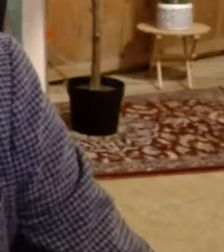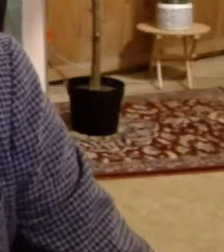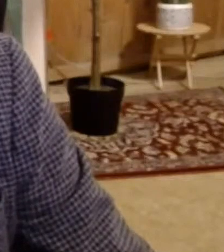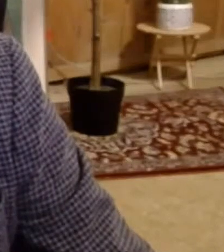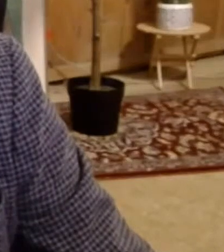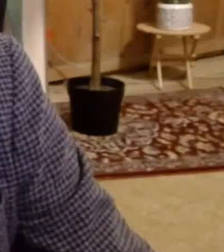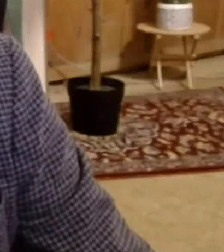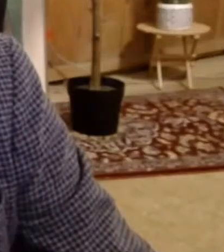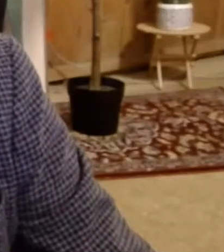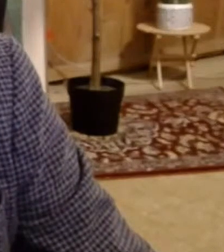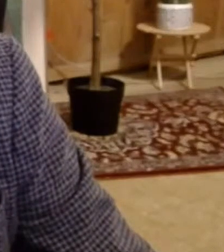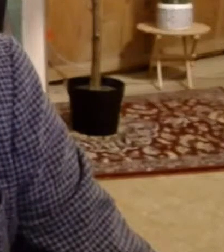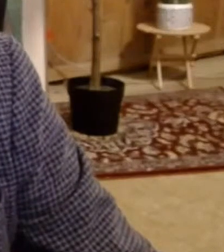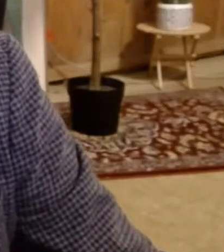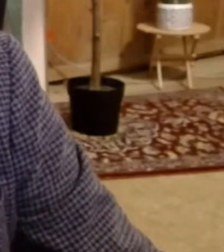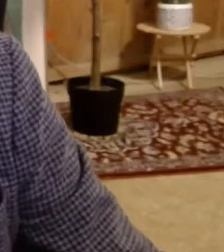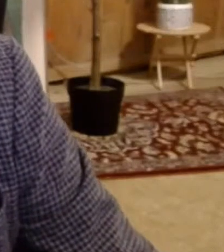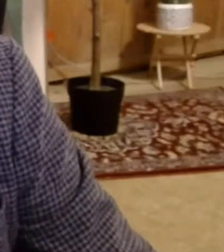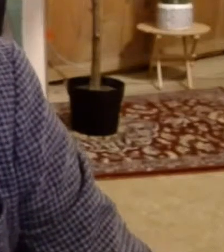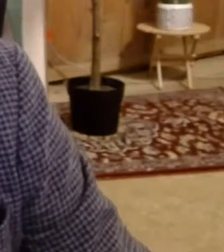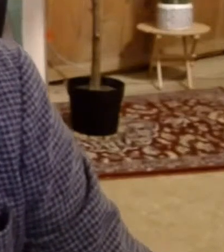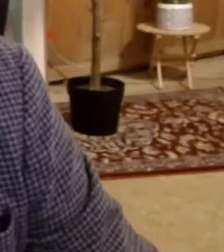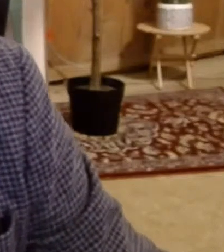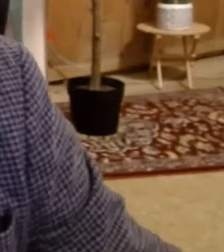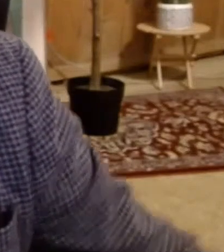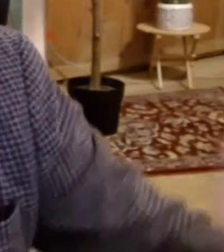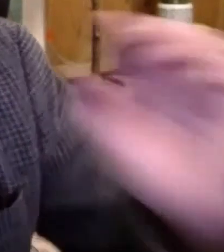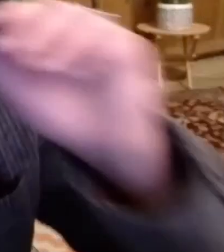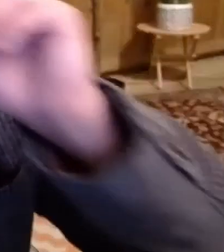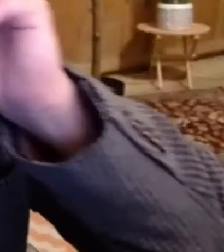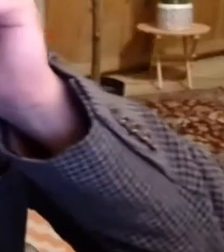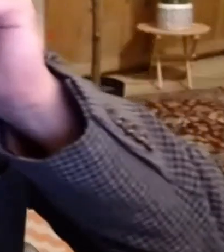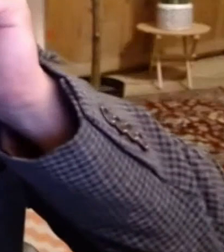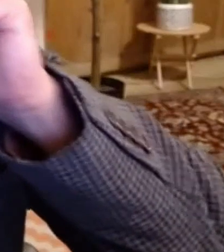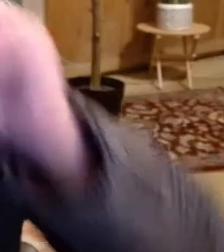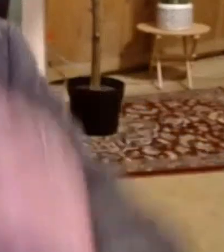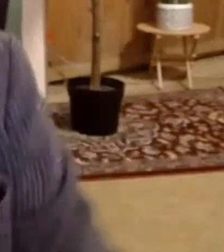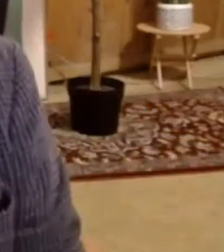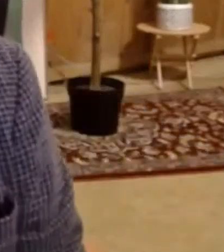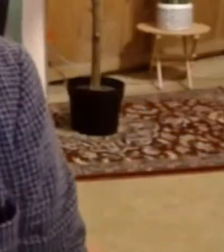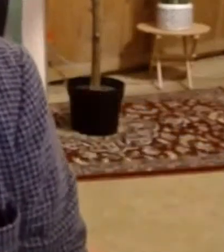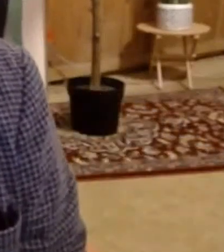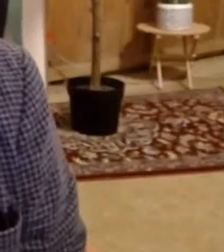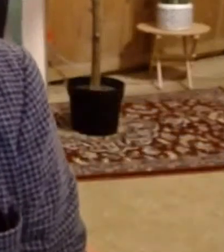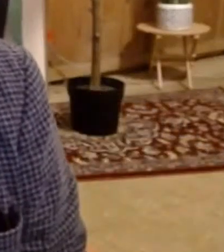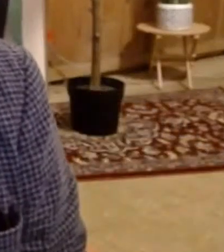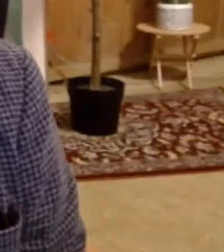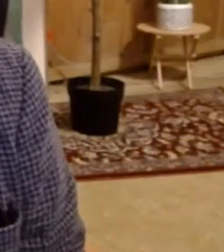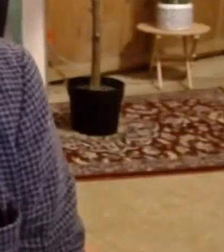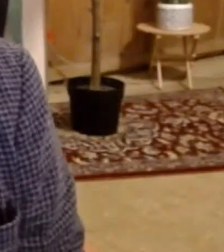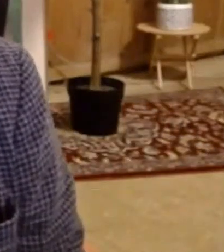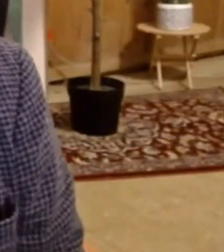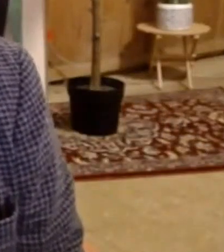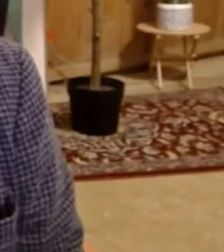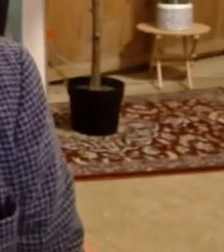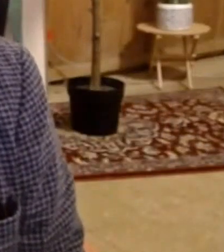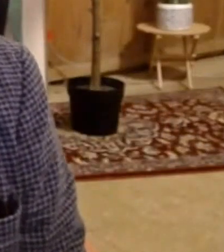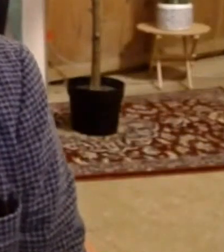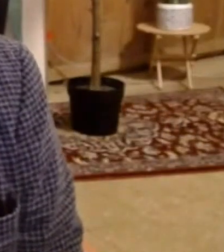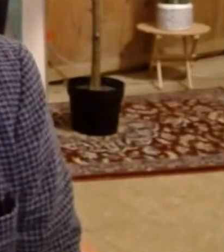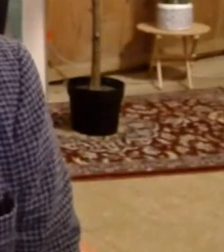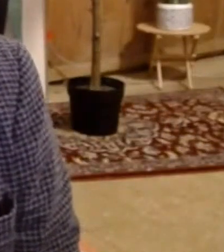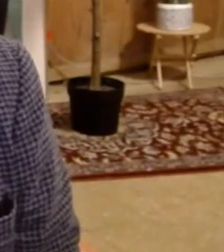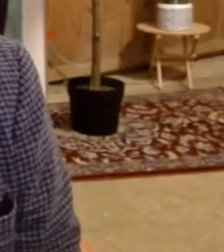que trabajaba ahí en Presidencia de la República, un ex trabajador de Presidencia de la República que tenía de alguna otra forma